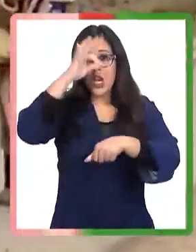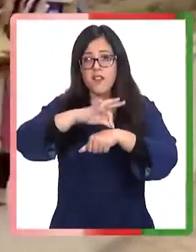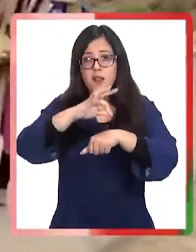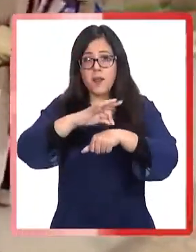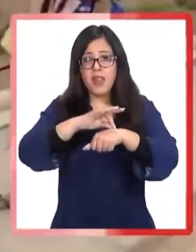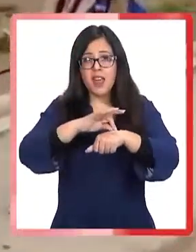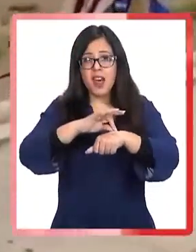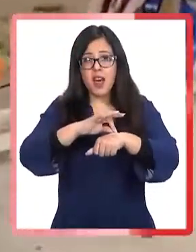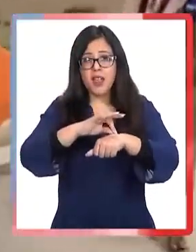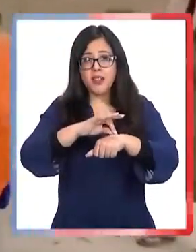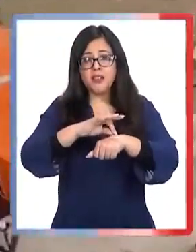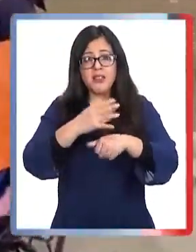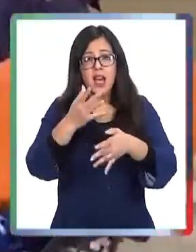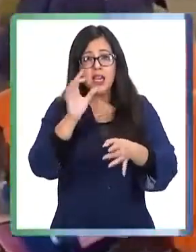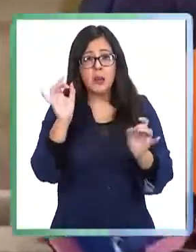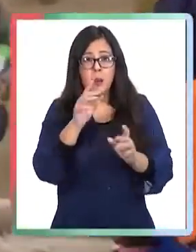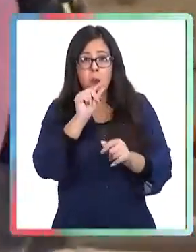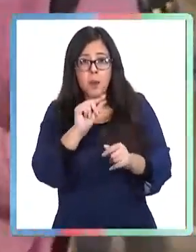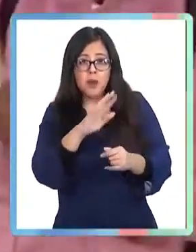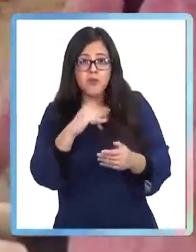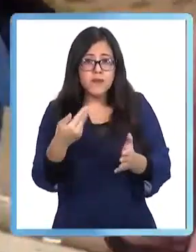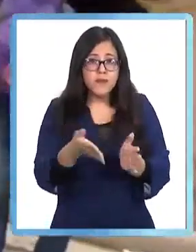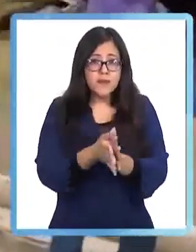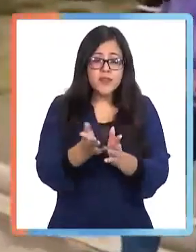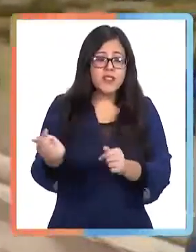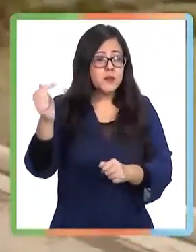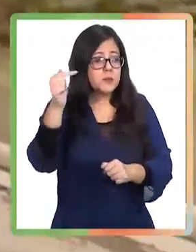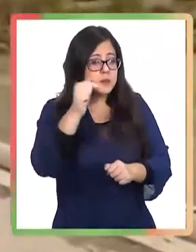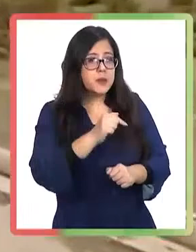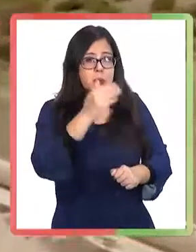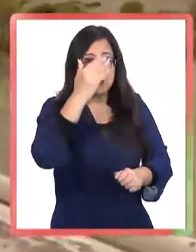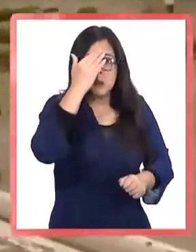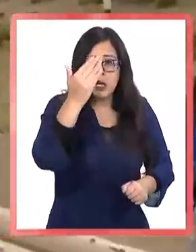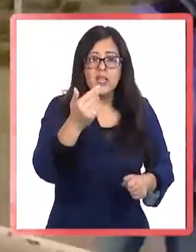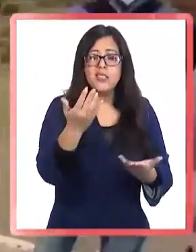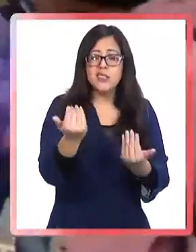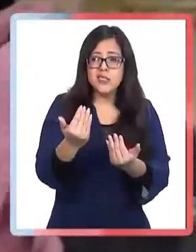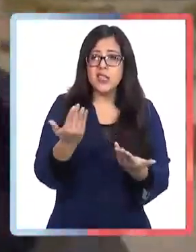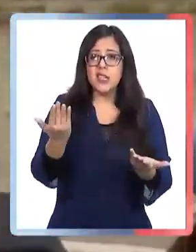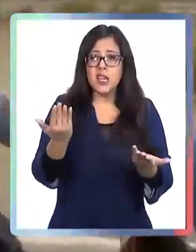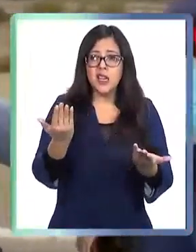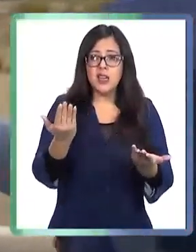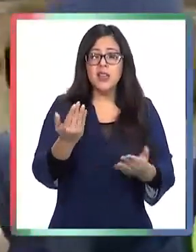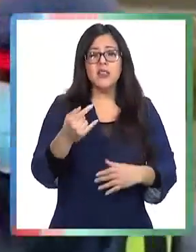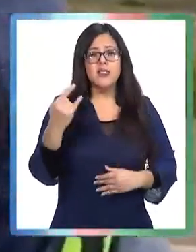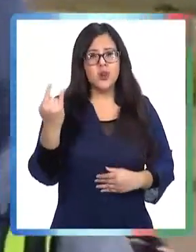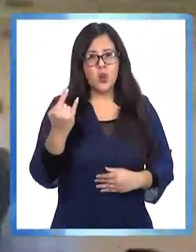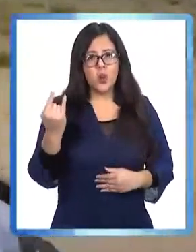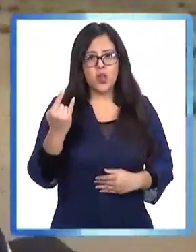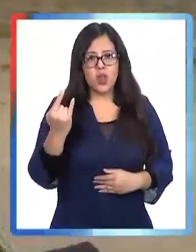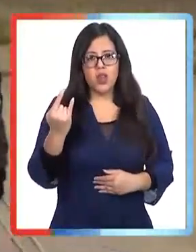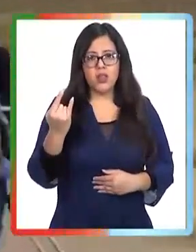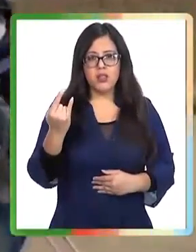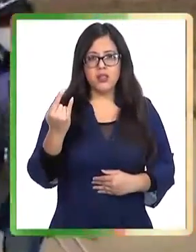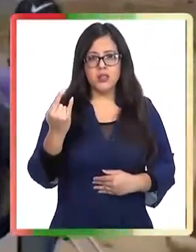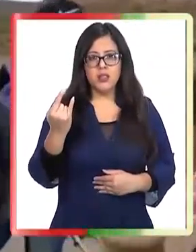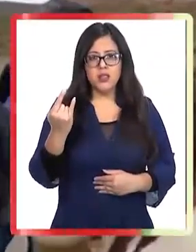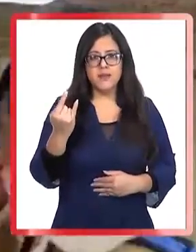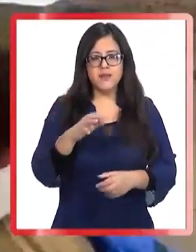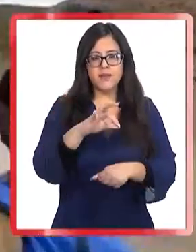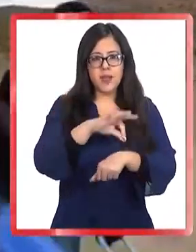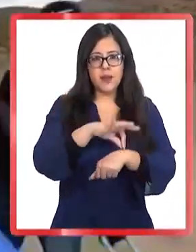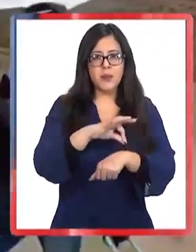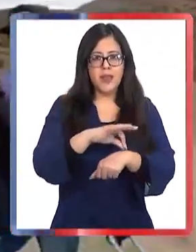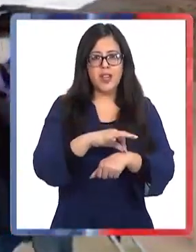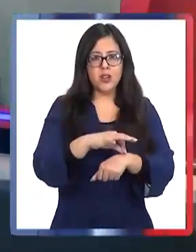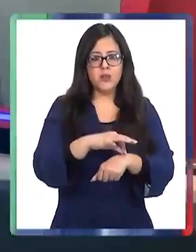enfermedades terminales muchas veces, que llegan en muy malas condiciones a la frontera requiriendo una atención de primera, digamos,